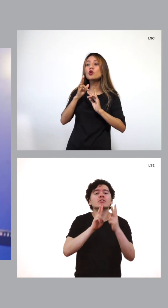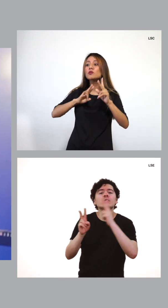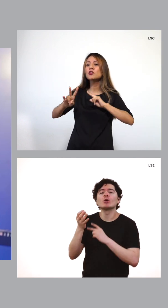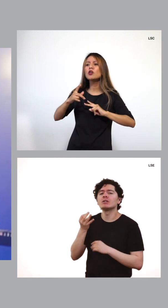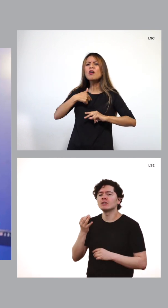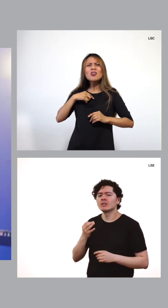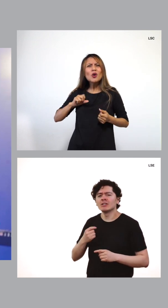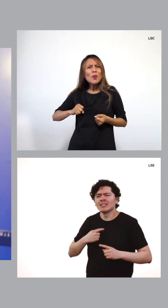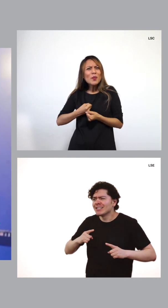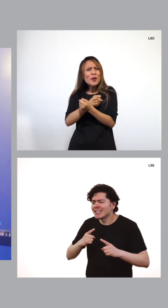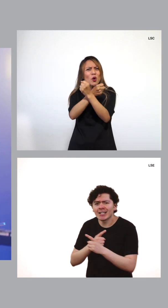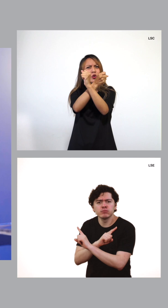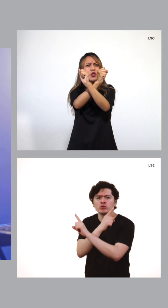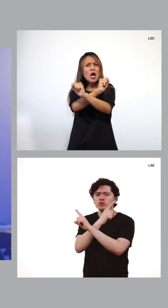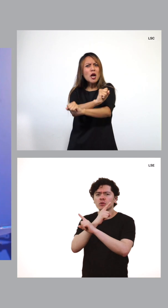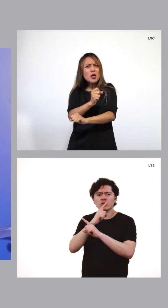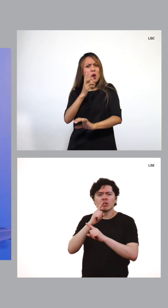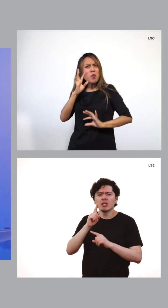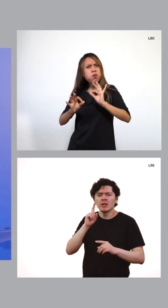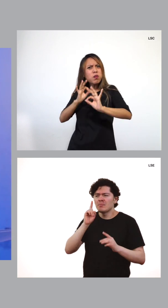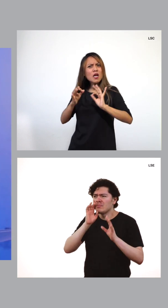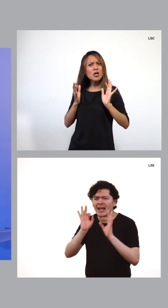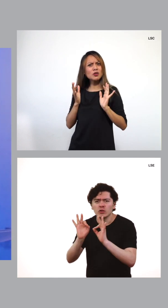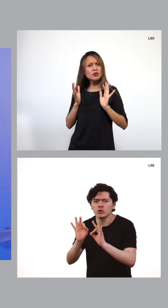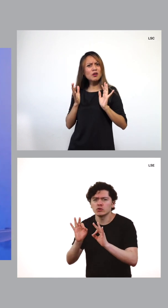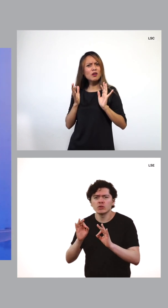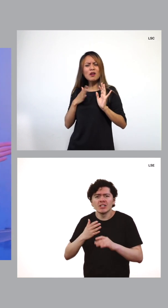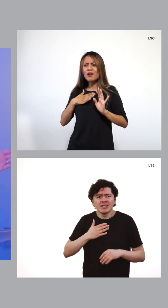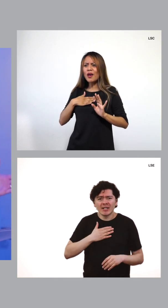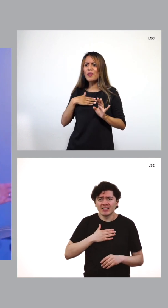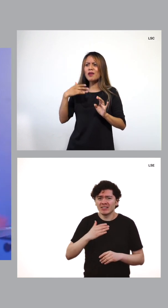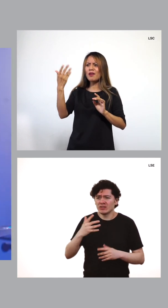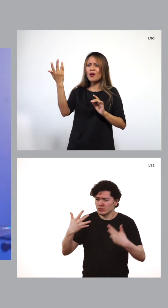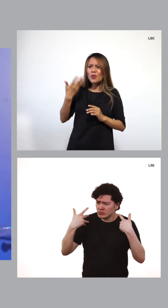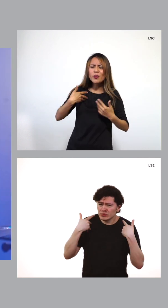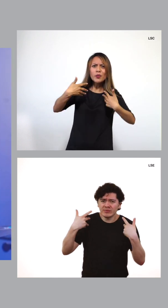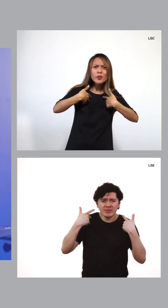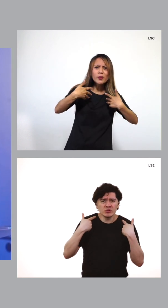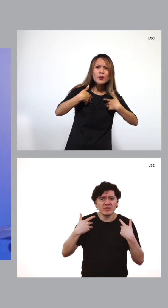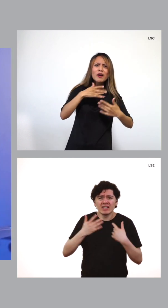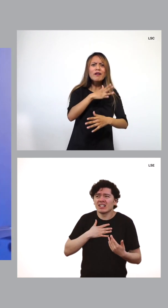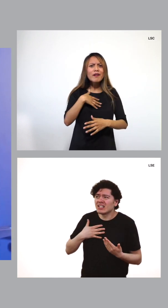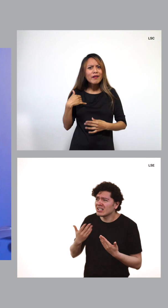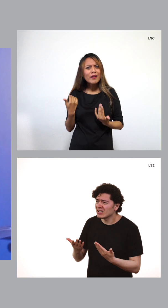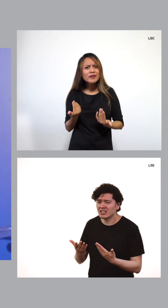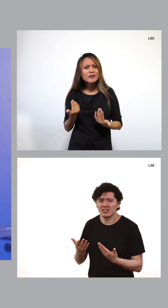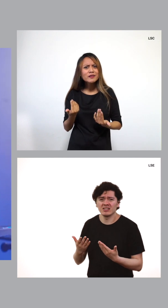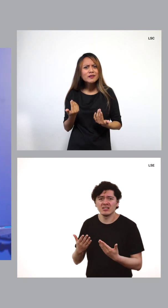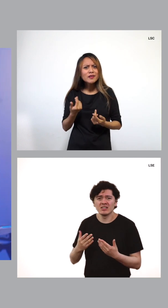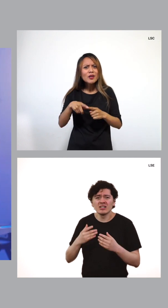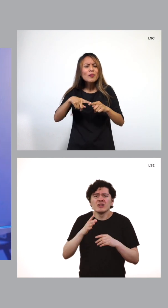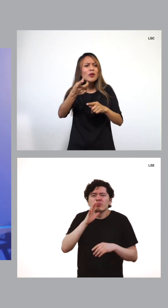revolucionario que venís con espadas y con palos? Si estaba en el templo hace unas horas, ¿por qué no me apresasteis